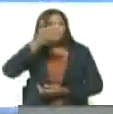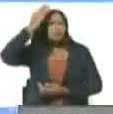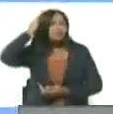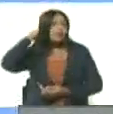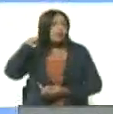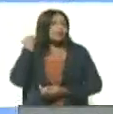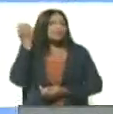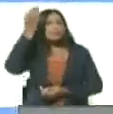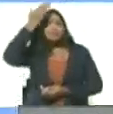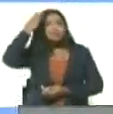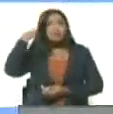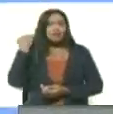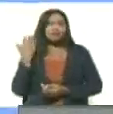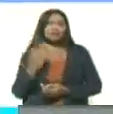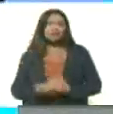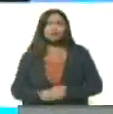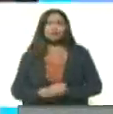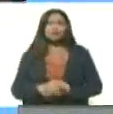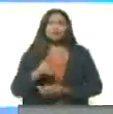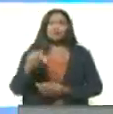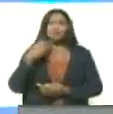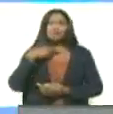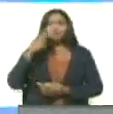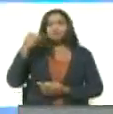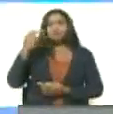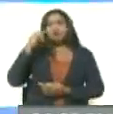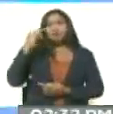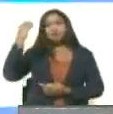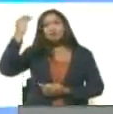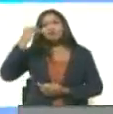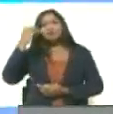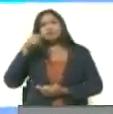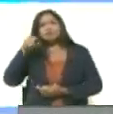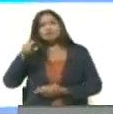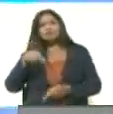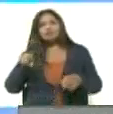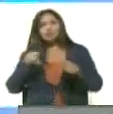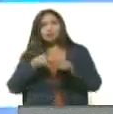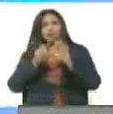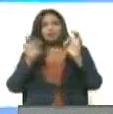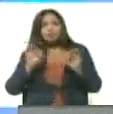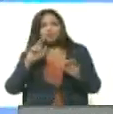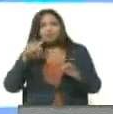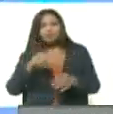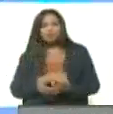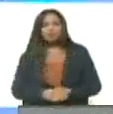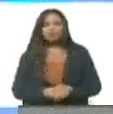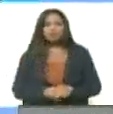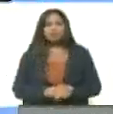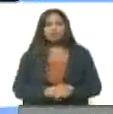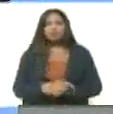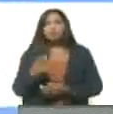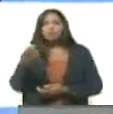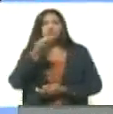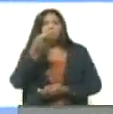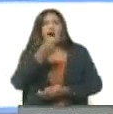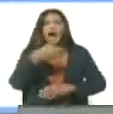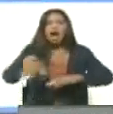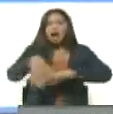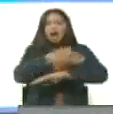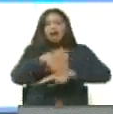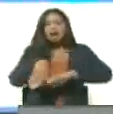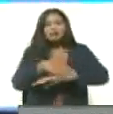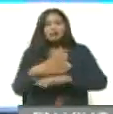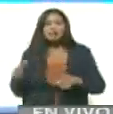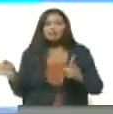jamás pensé yo que aquellos que se atrevieron a llenar estas calles de